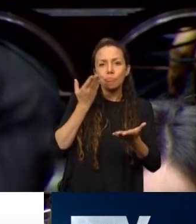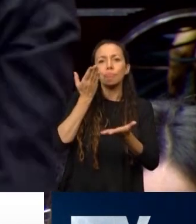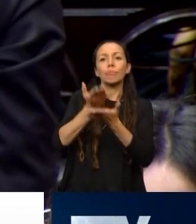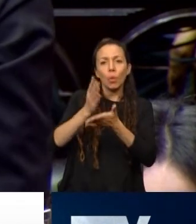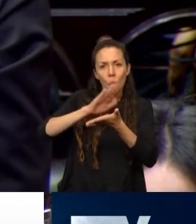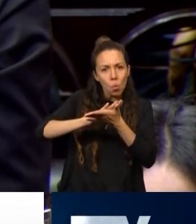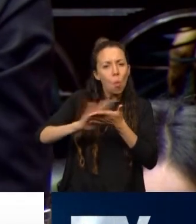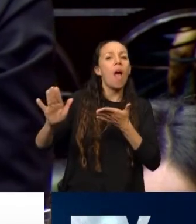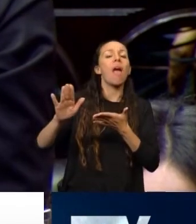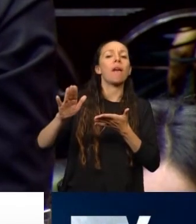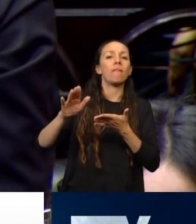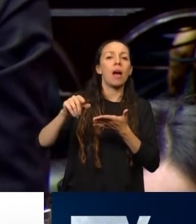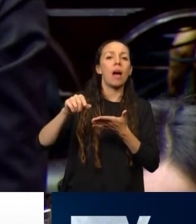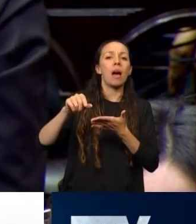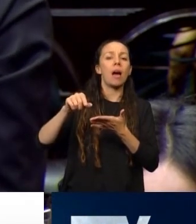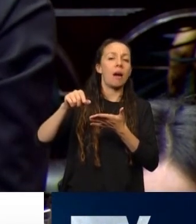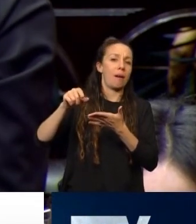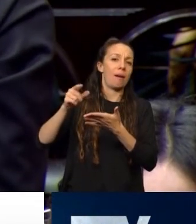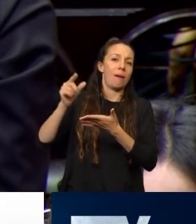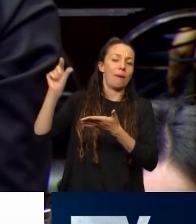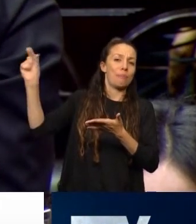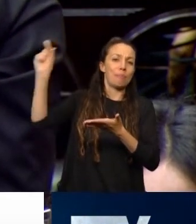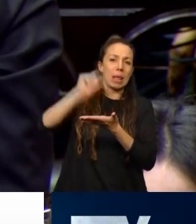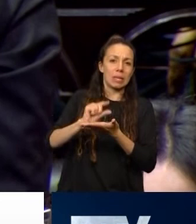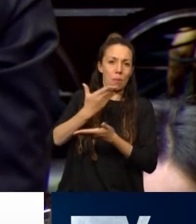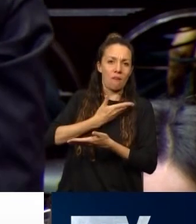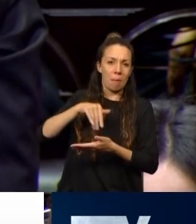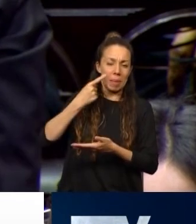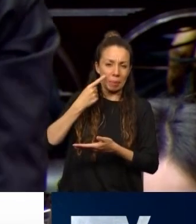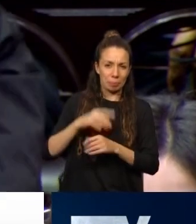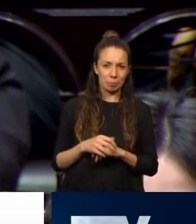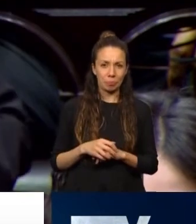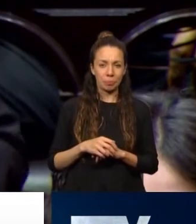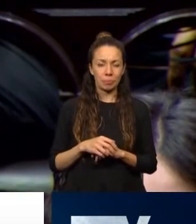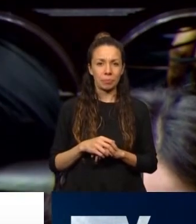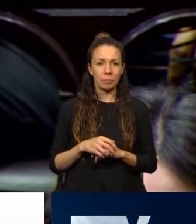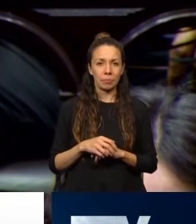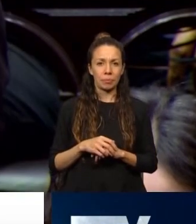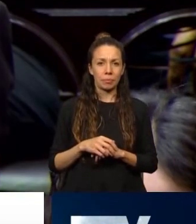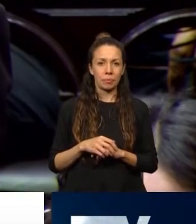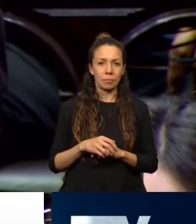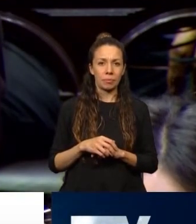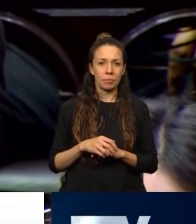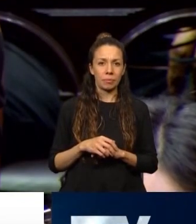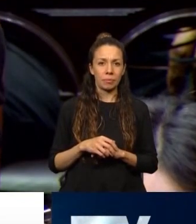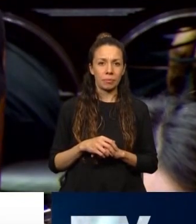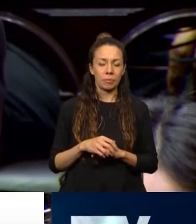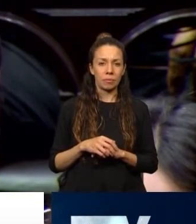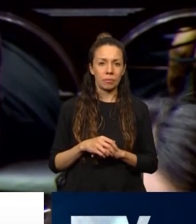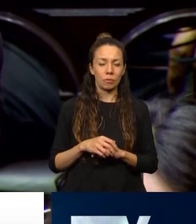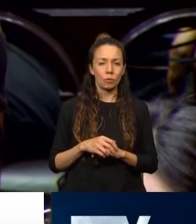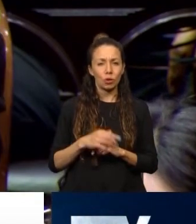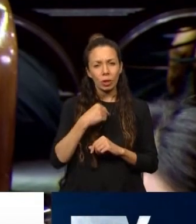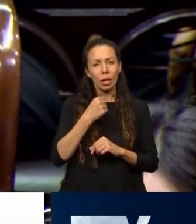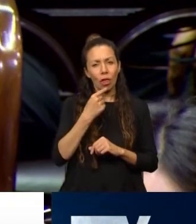instancia de endeudamiento con el Fondo Monetario Internacional. Y también quiero decir